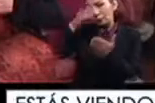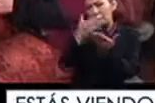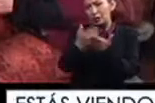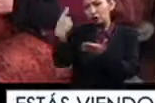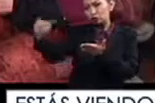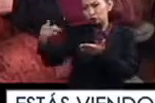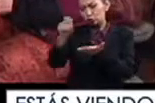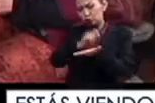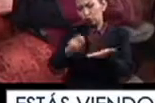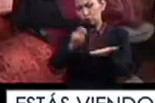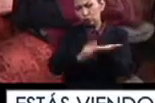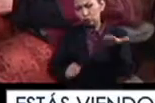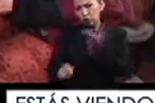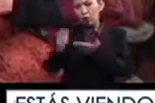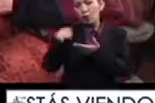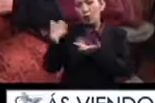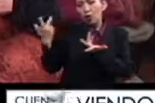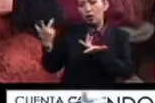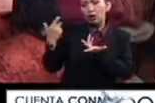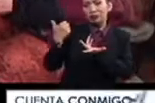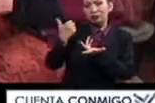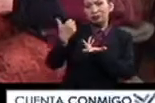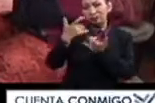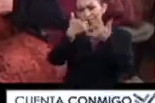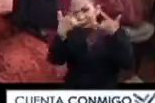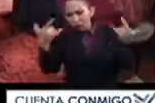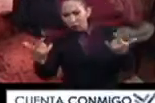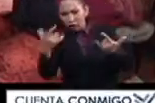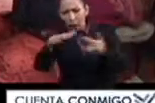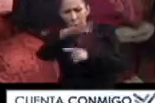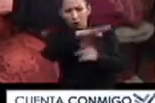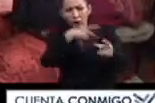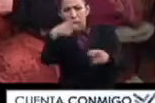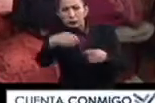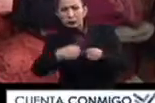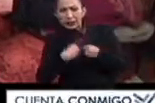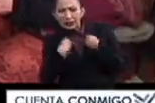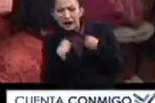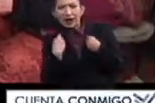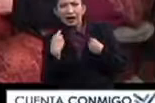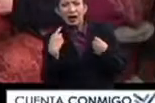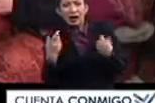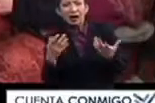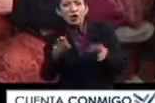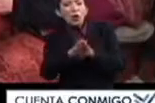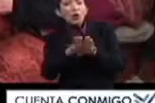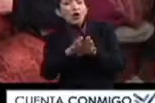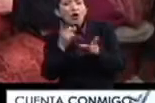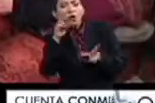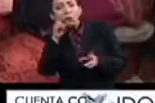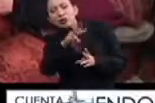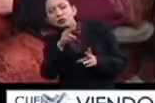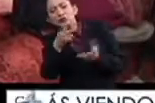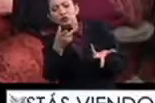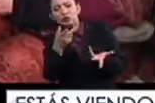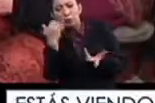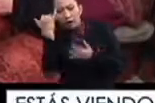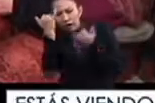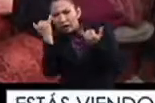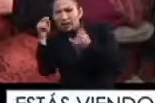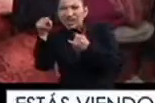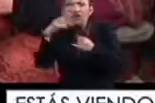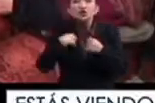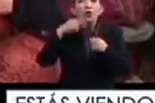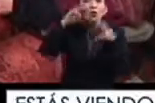literaria que tienes, que tiene que ver con la autobiografía, con tu entorno, contigo misma, tu voz autobiográfica, y